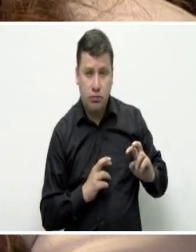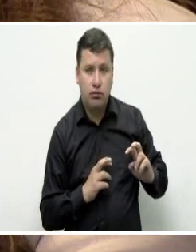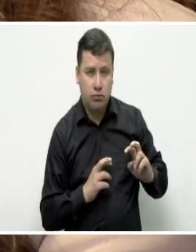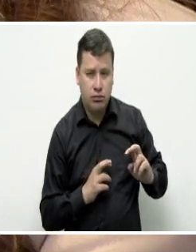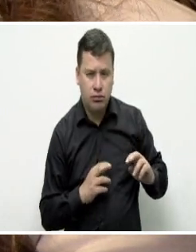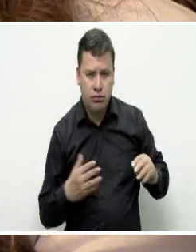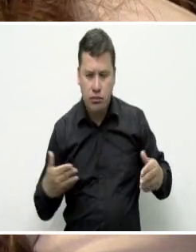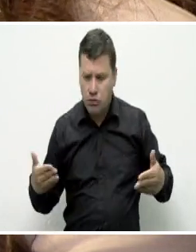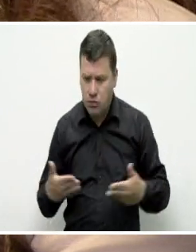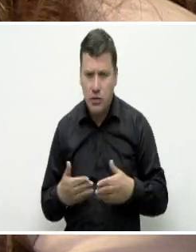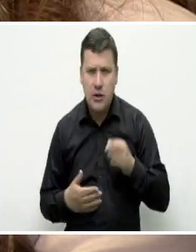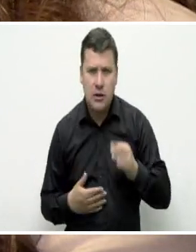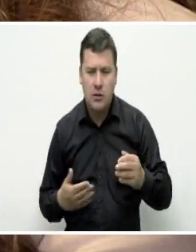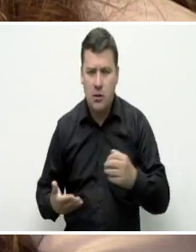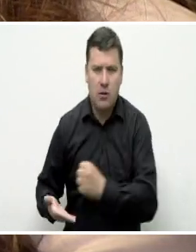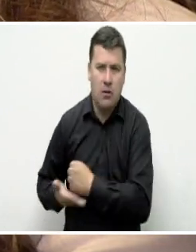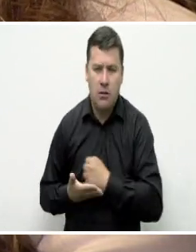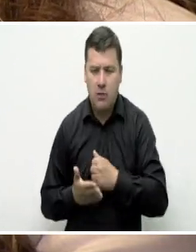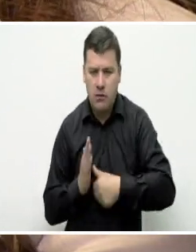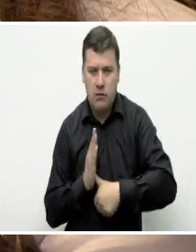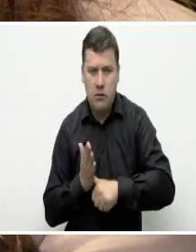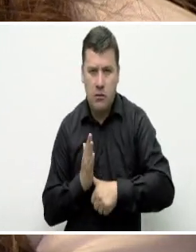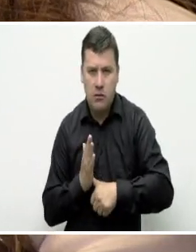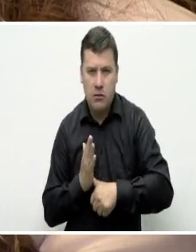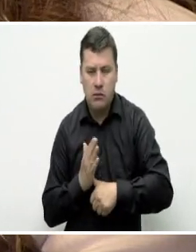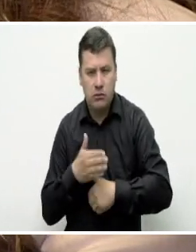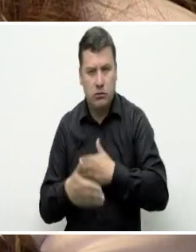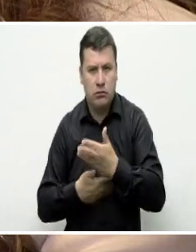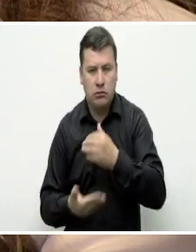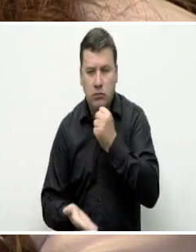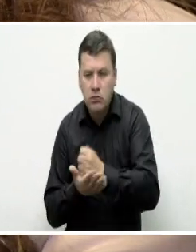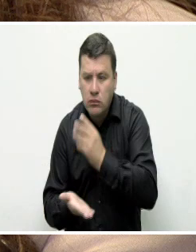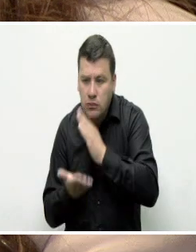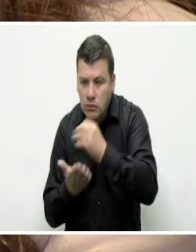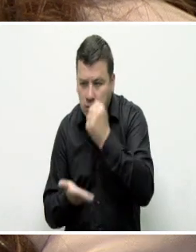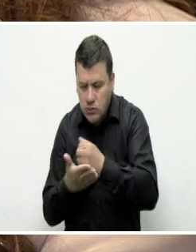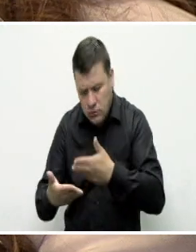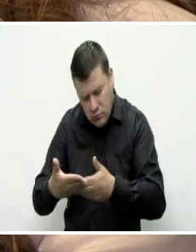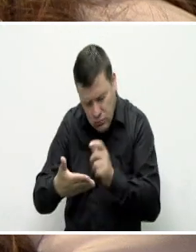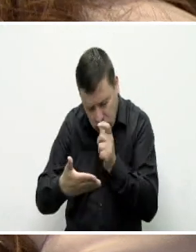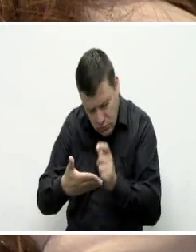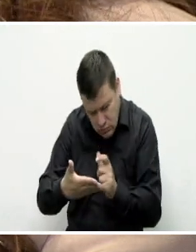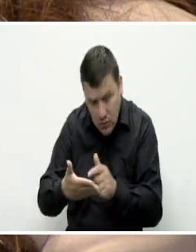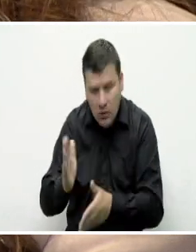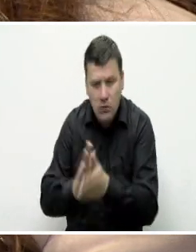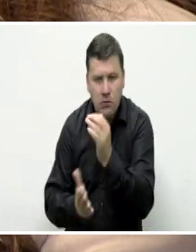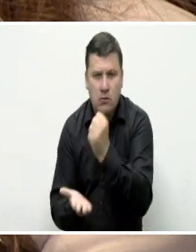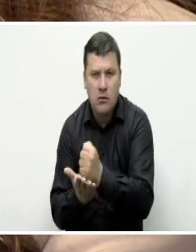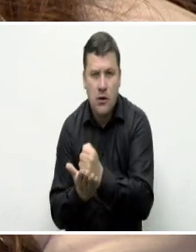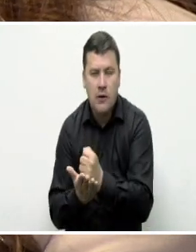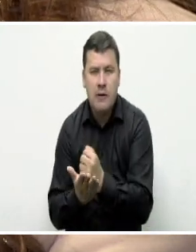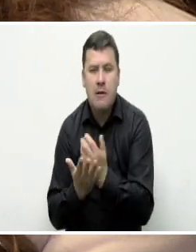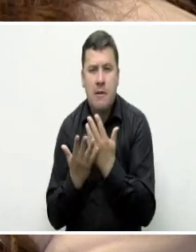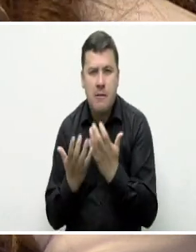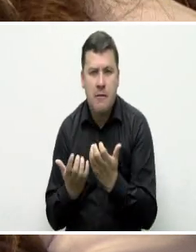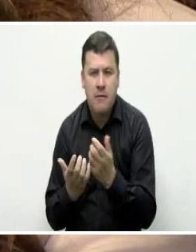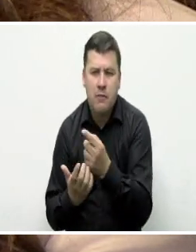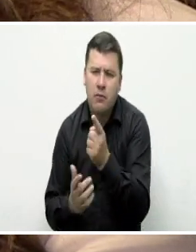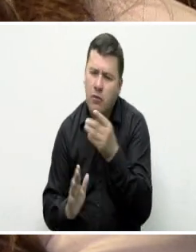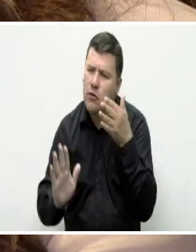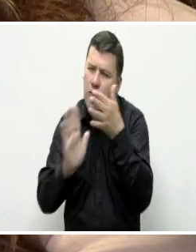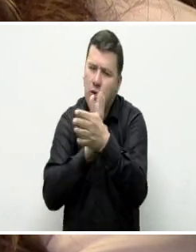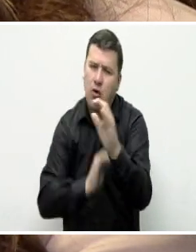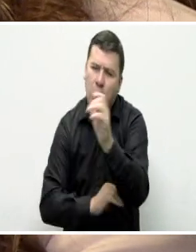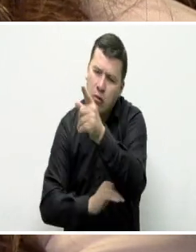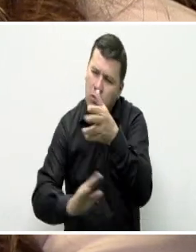la colaboración siempre de la registraduría en el avance de esas investigaciones criminales, quiero que le pueda contar usted a